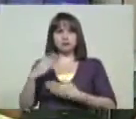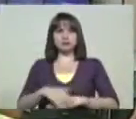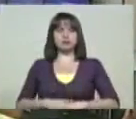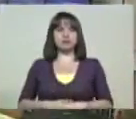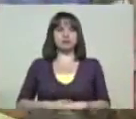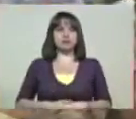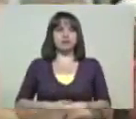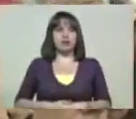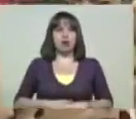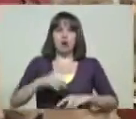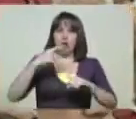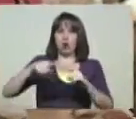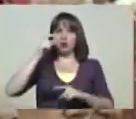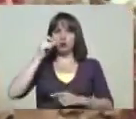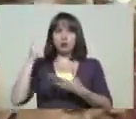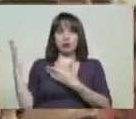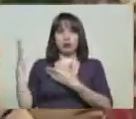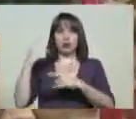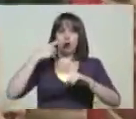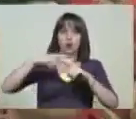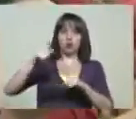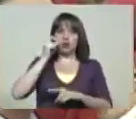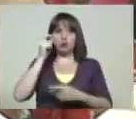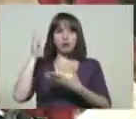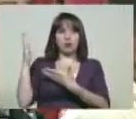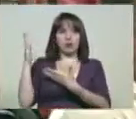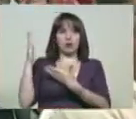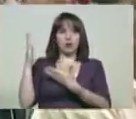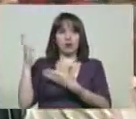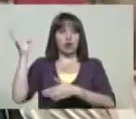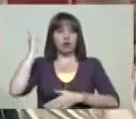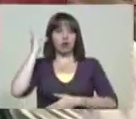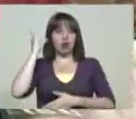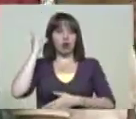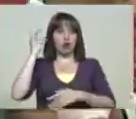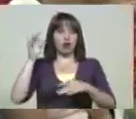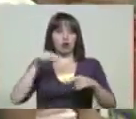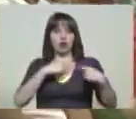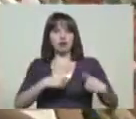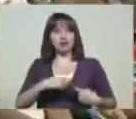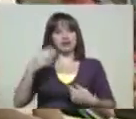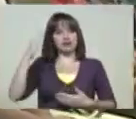justo noguera carrizal es mi doctora corazón